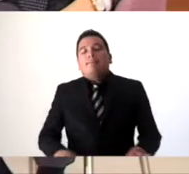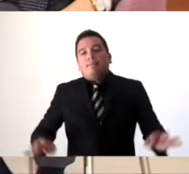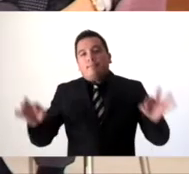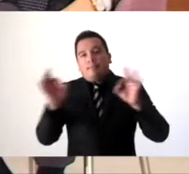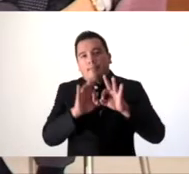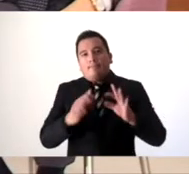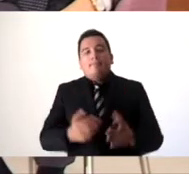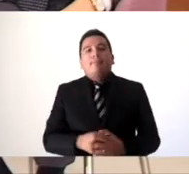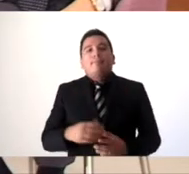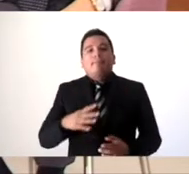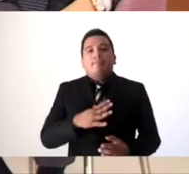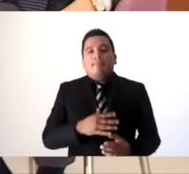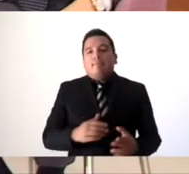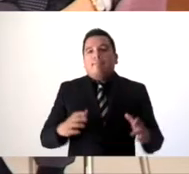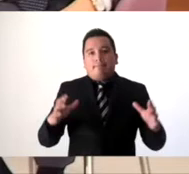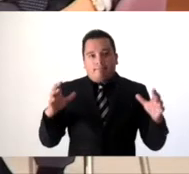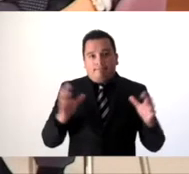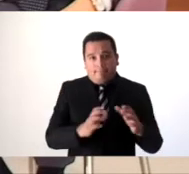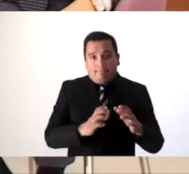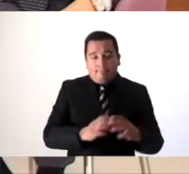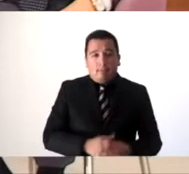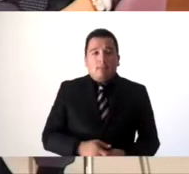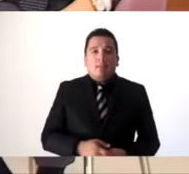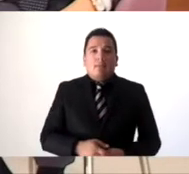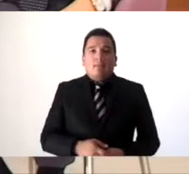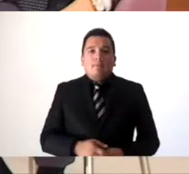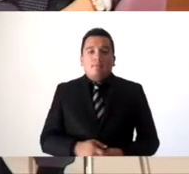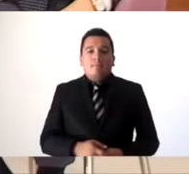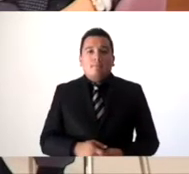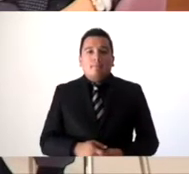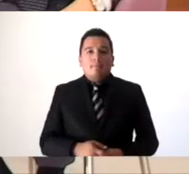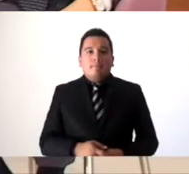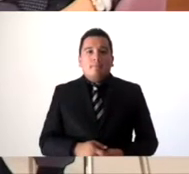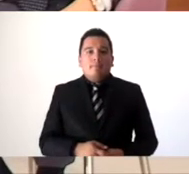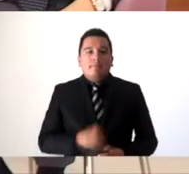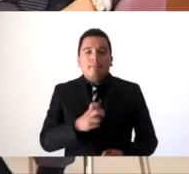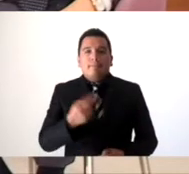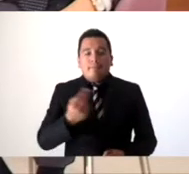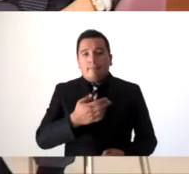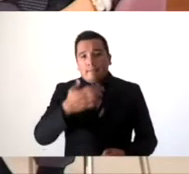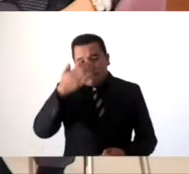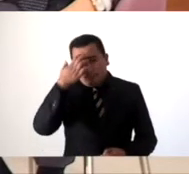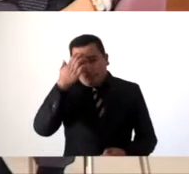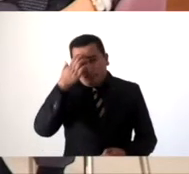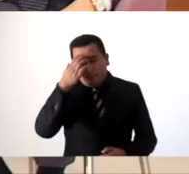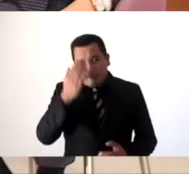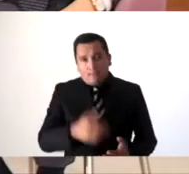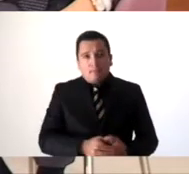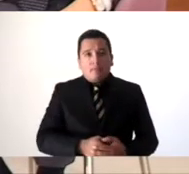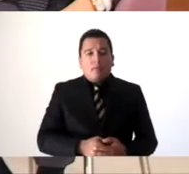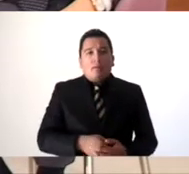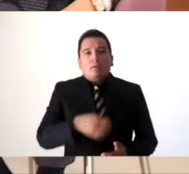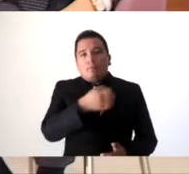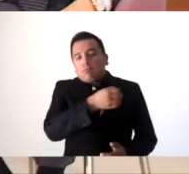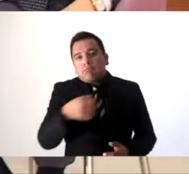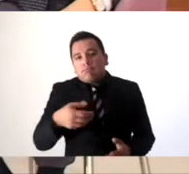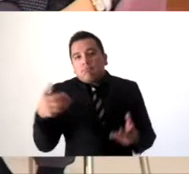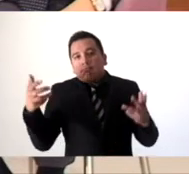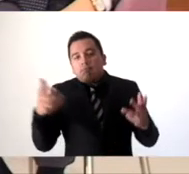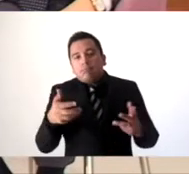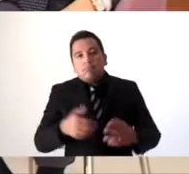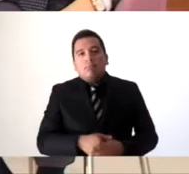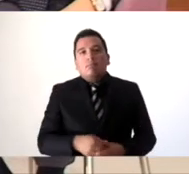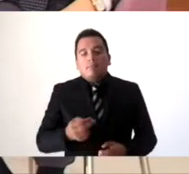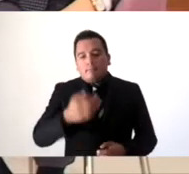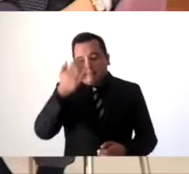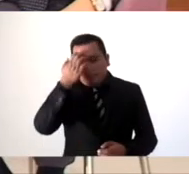es la importancia de que los órganos electorales, ahora llamados OPLES de cada uno de los estados, conocen mejor el terreno en el que